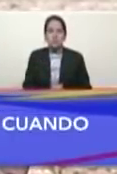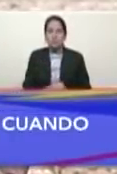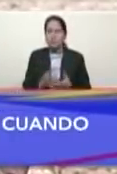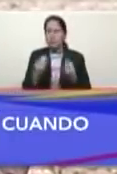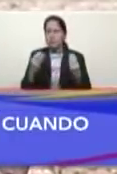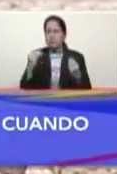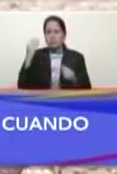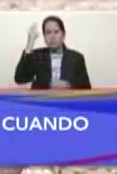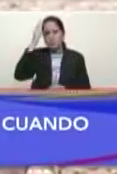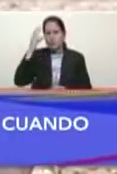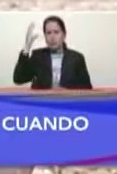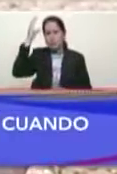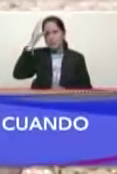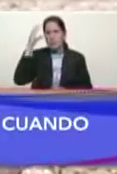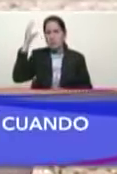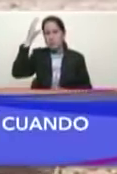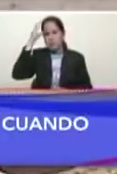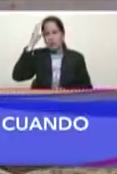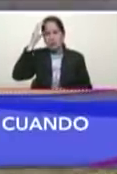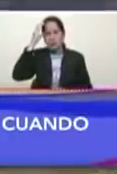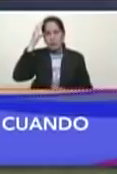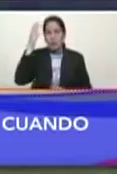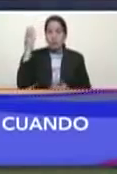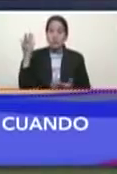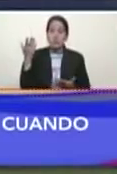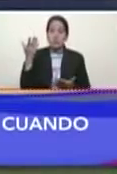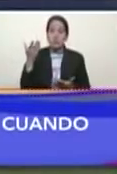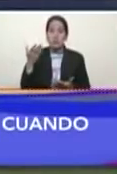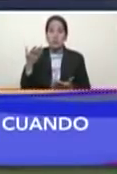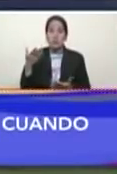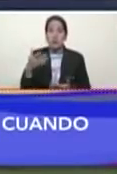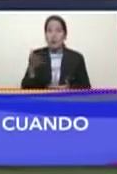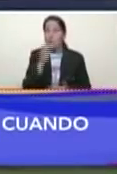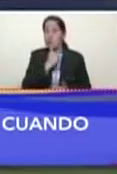mucha, mucha conciencia. Si no, no hubiéramos soportado